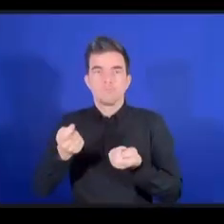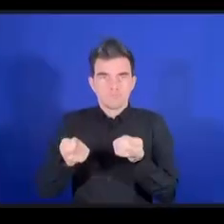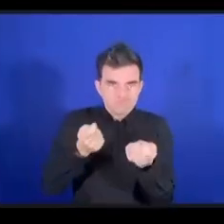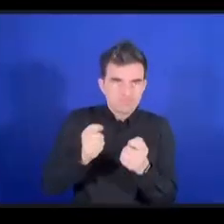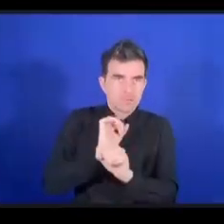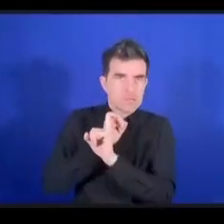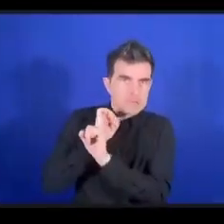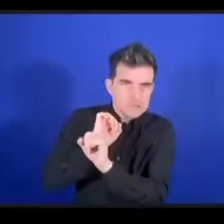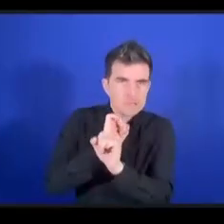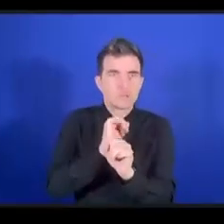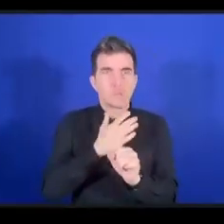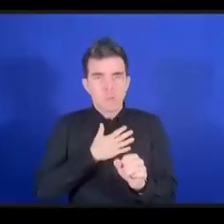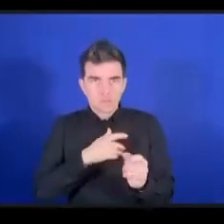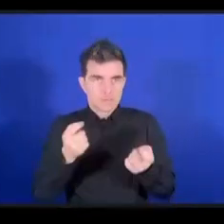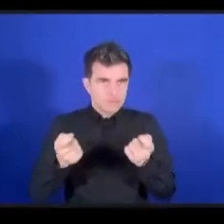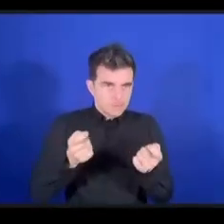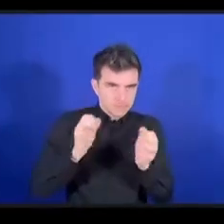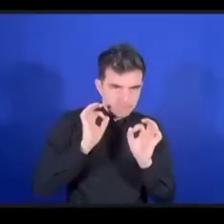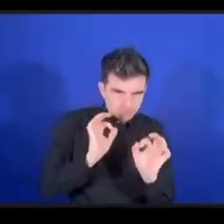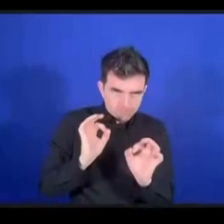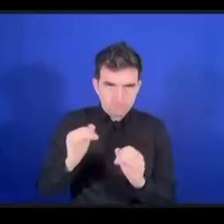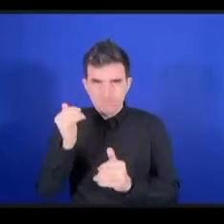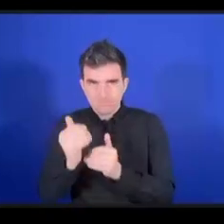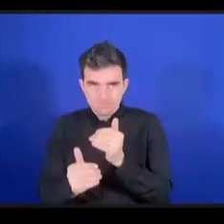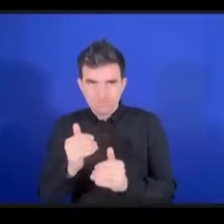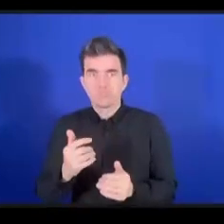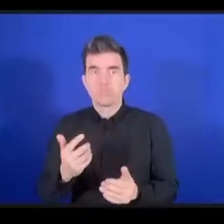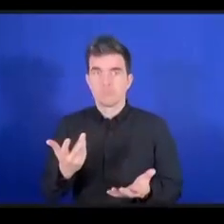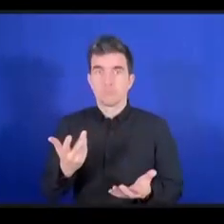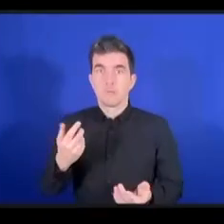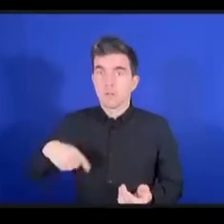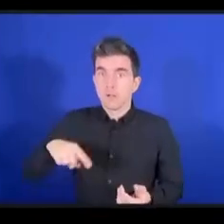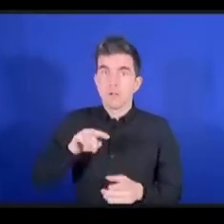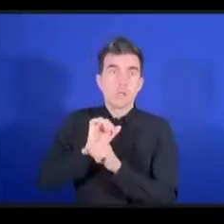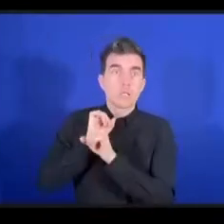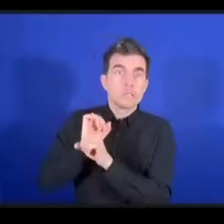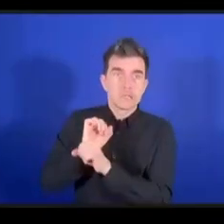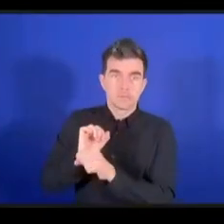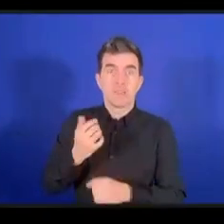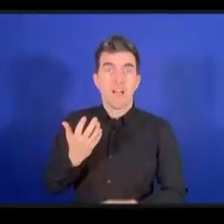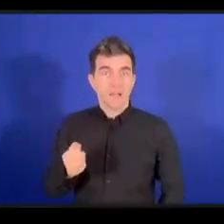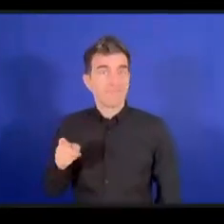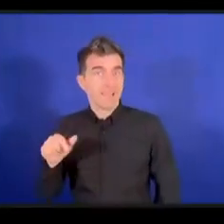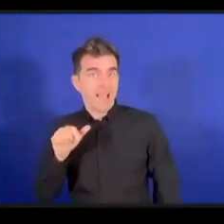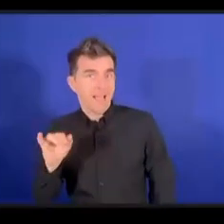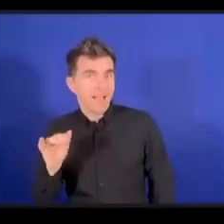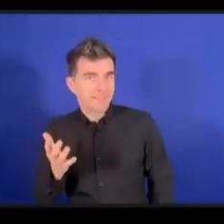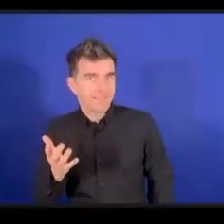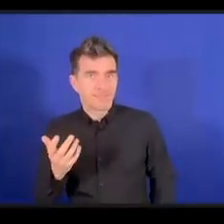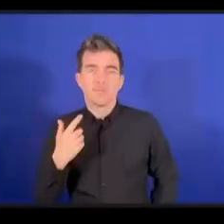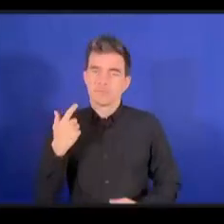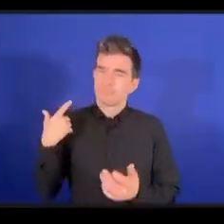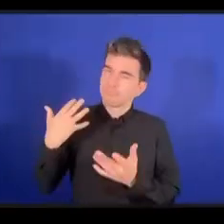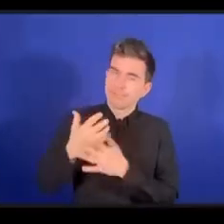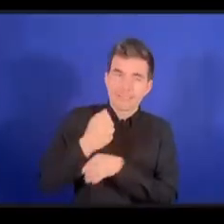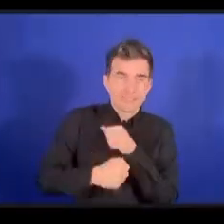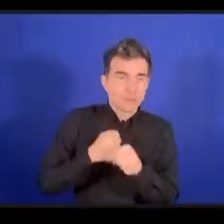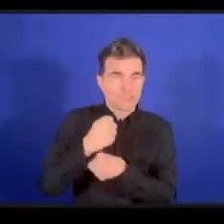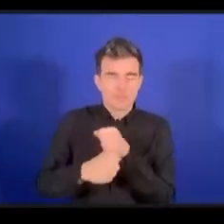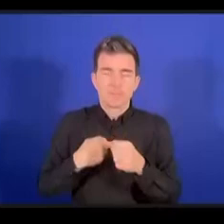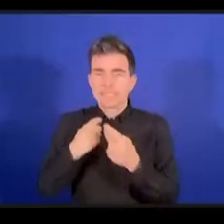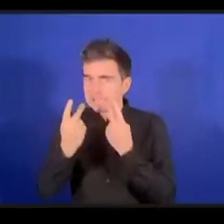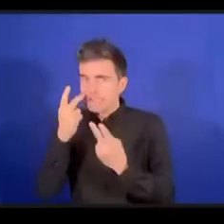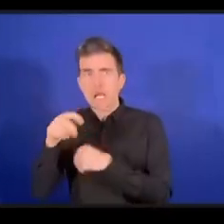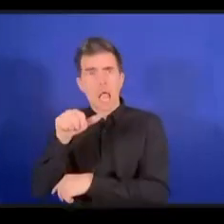por muchos años por lo tanto la Inteligencia artificial también tiene cosas positivas que contribuir al crecimiento del